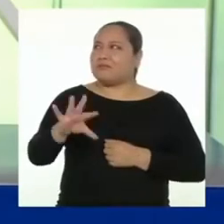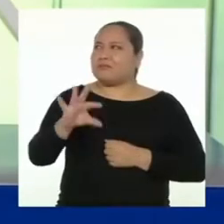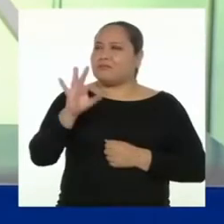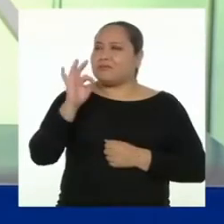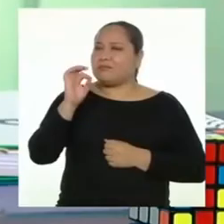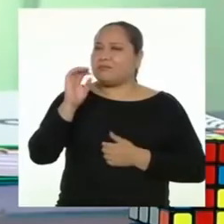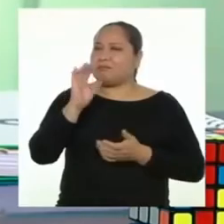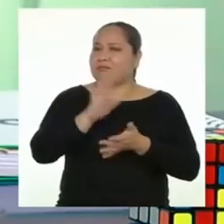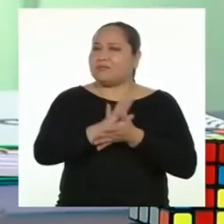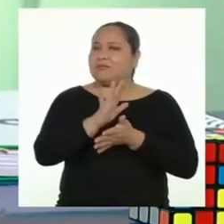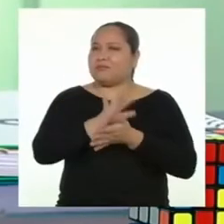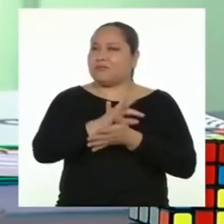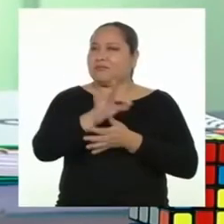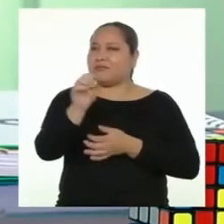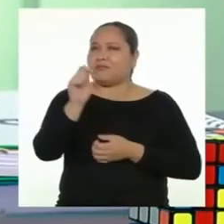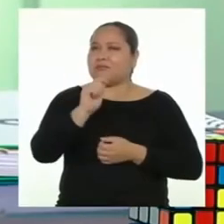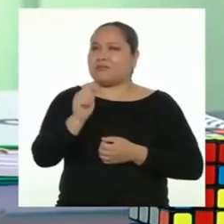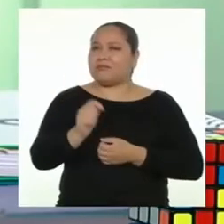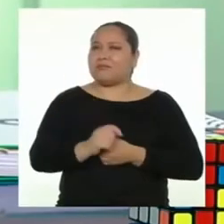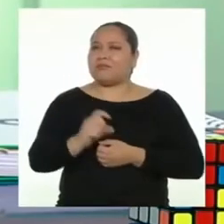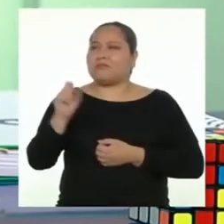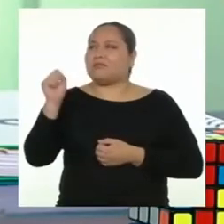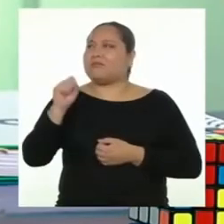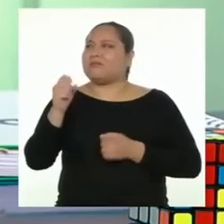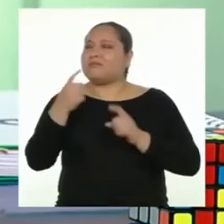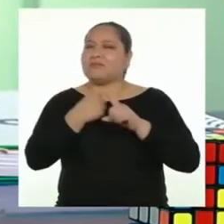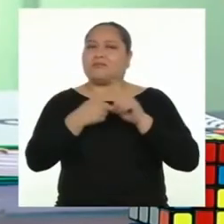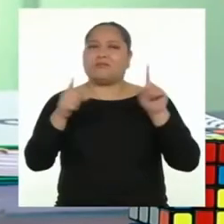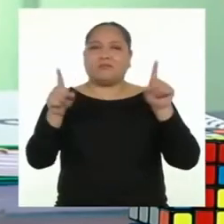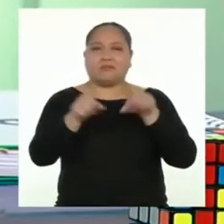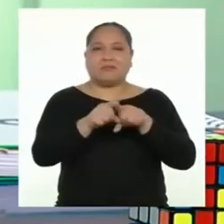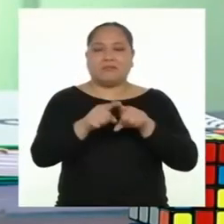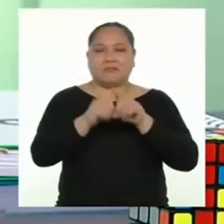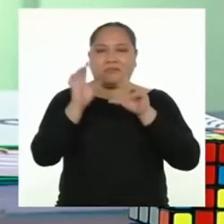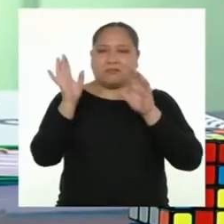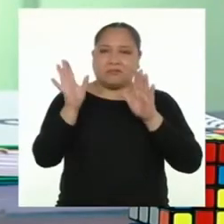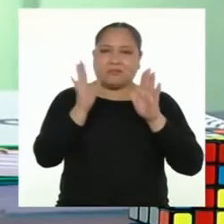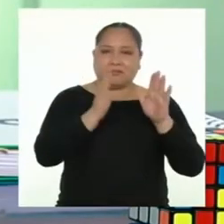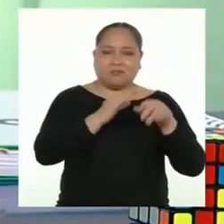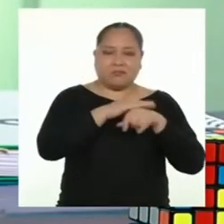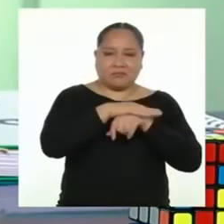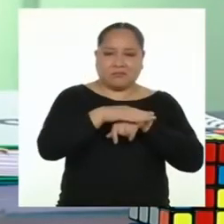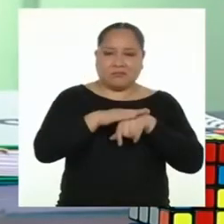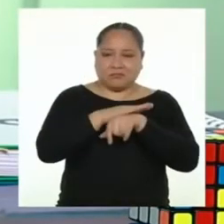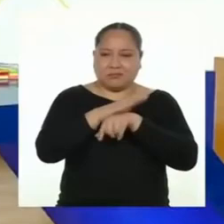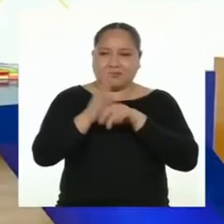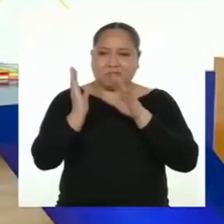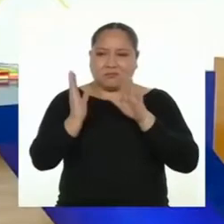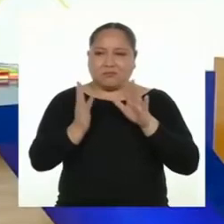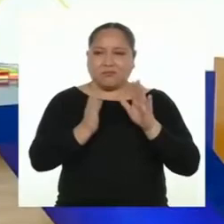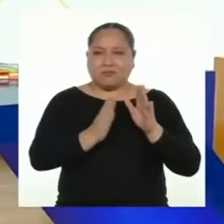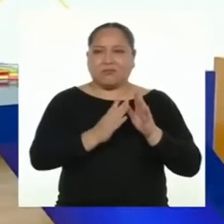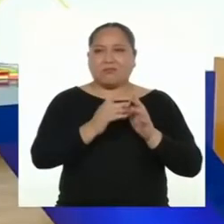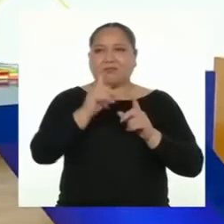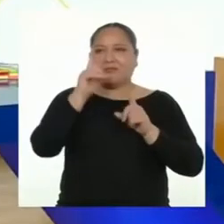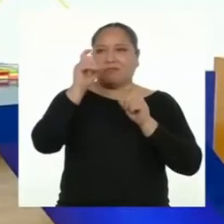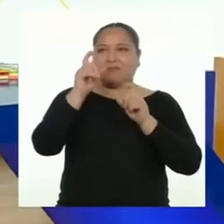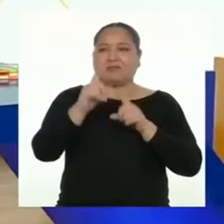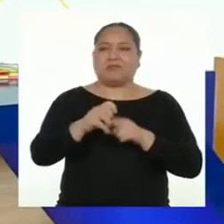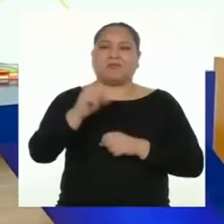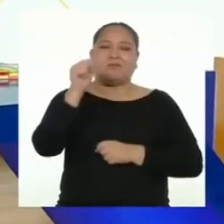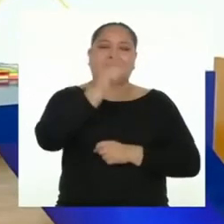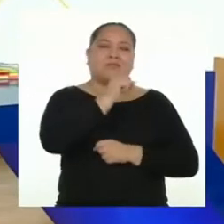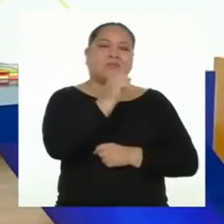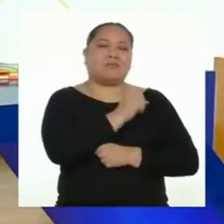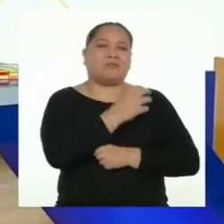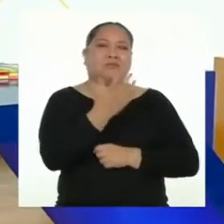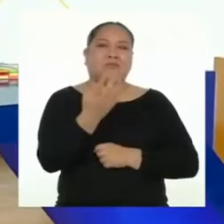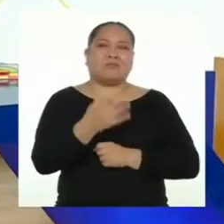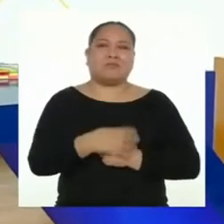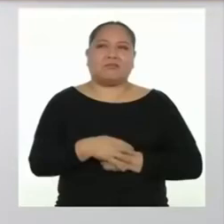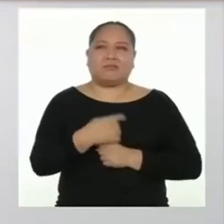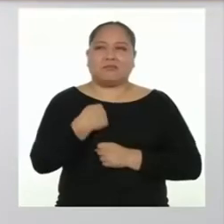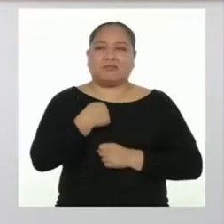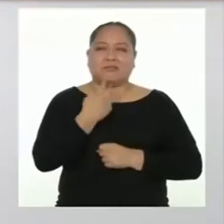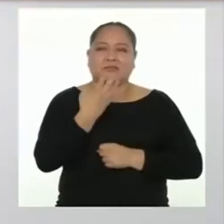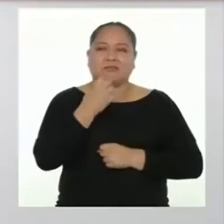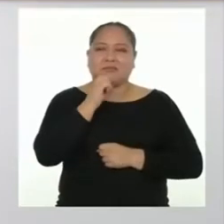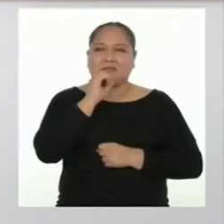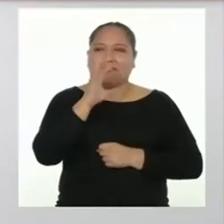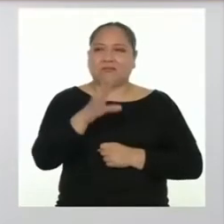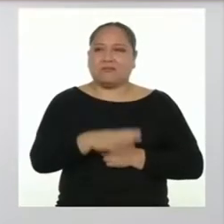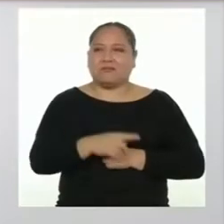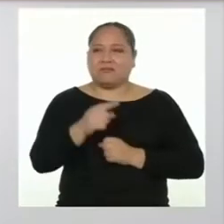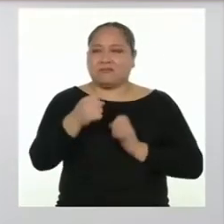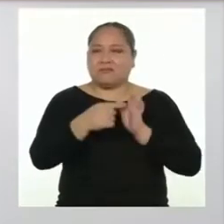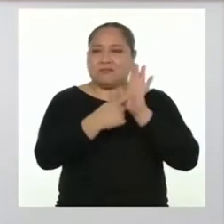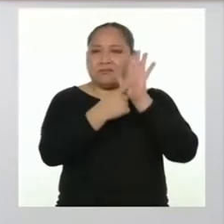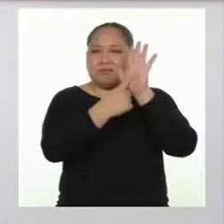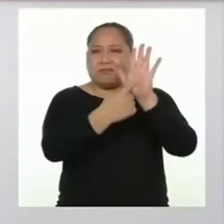¿Conseguir lápiz y papel? Sí, claro, pero también debemos elaborar nuestro plan de entrevista. Ah, claro, claro. Eso quise decir.